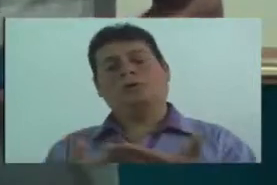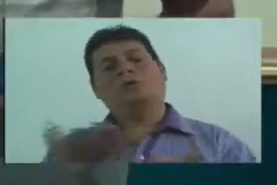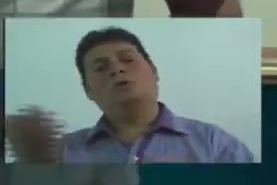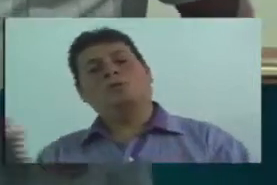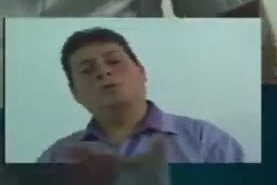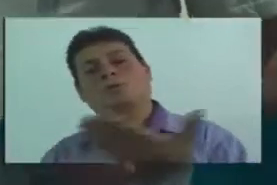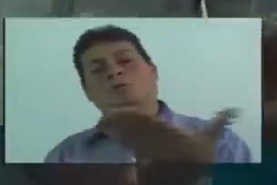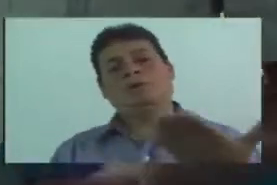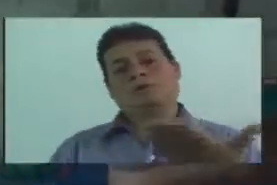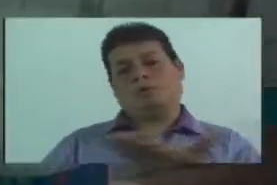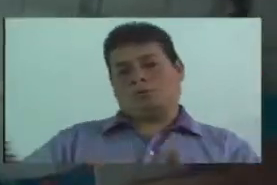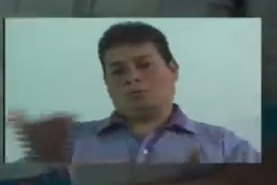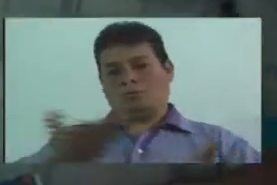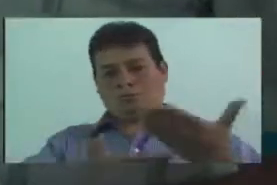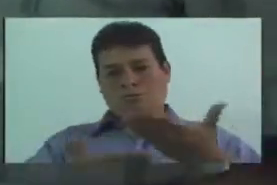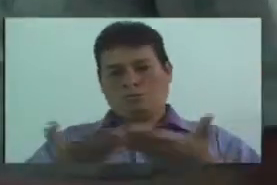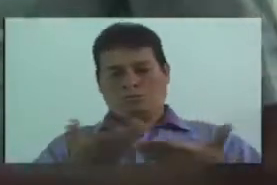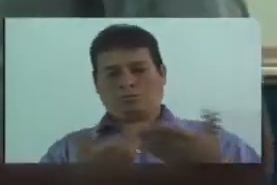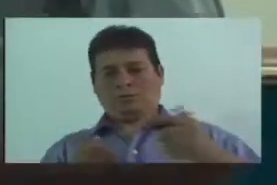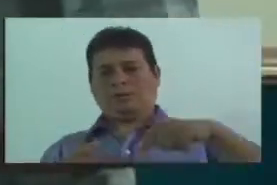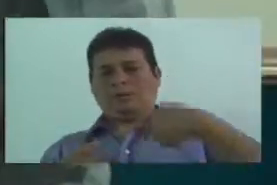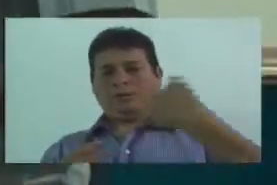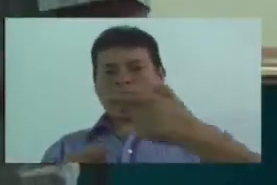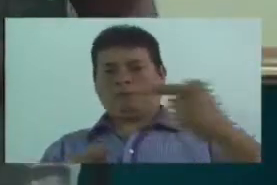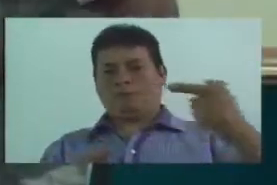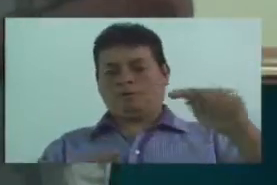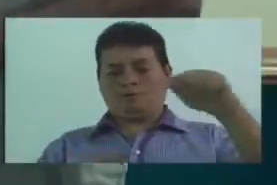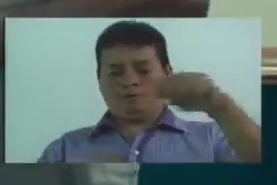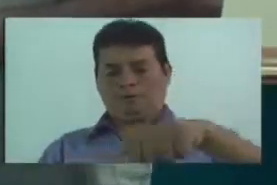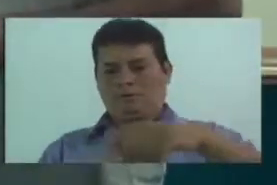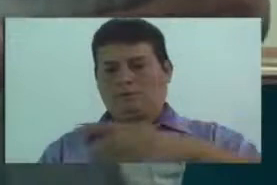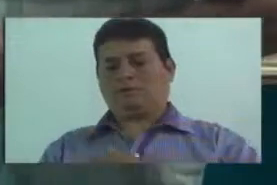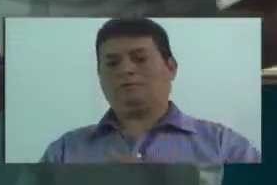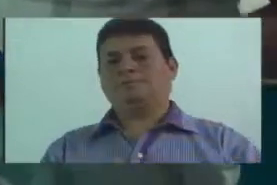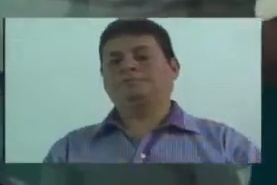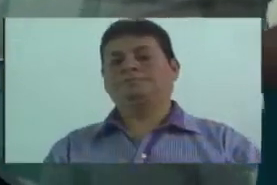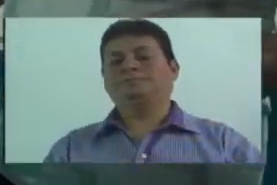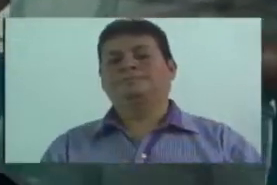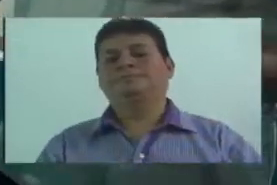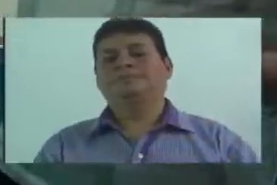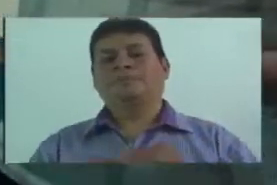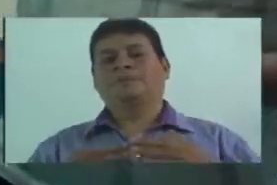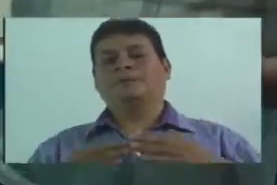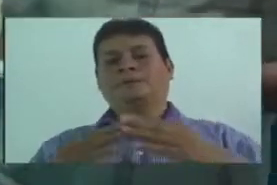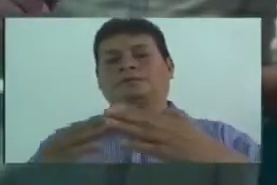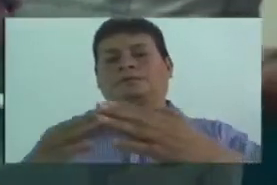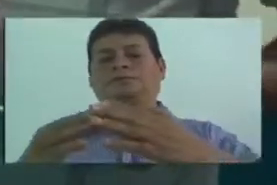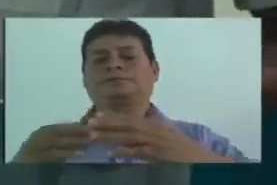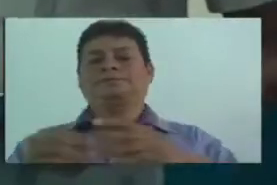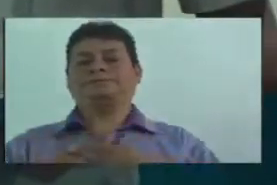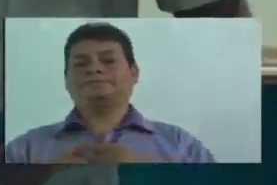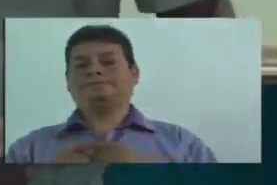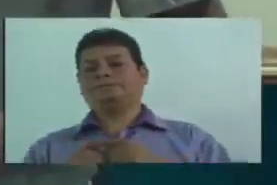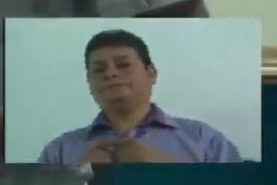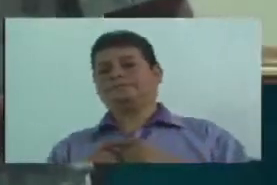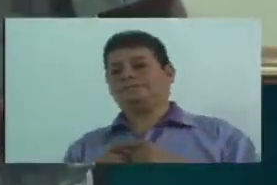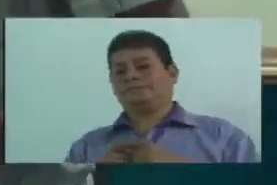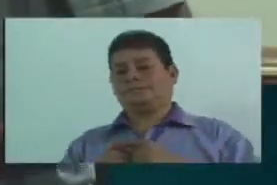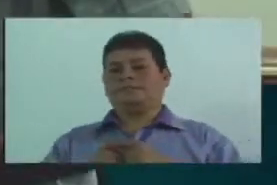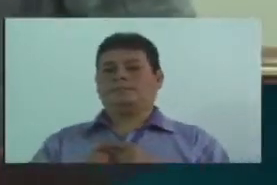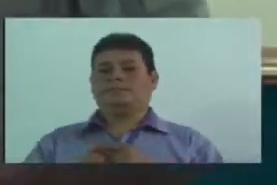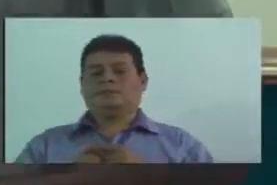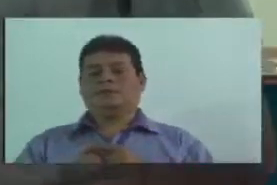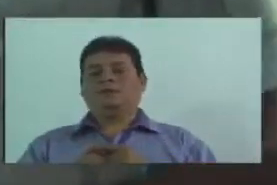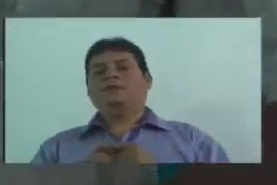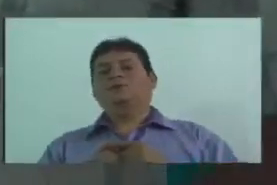los signos al inicio y al final. Y cuando no utiliza los signos, pero también es